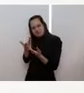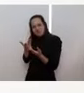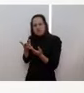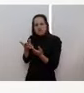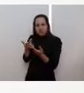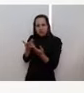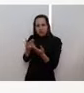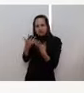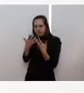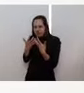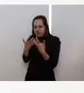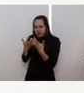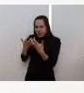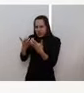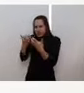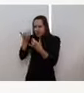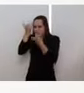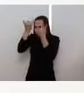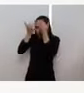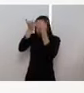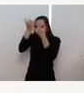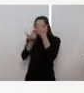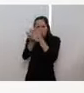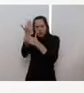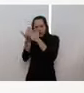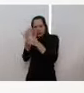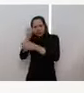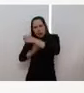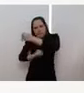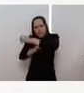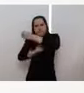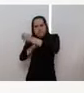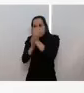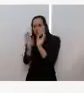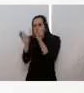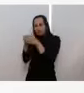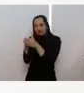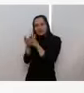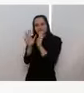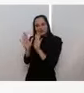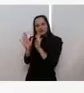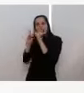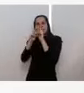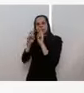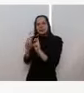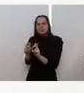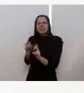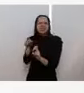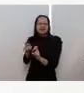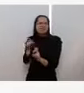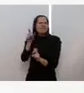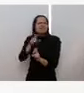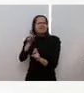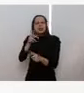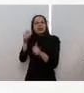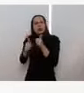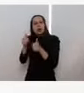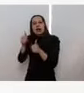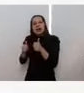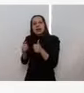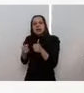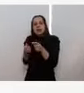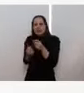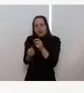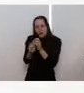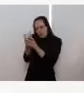dimensión y una nueva fortalecimiento de los grupos de investigación y pues para esto se requiere que los productos